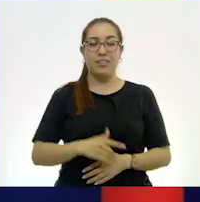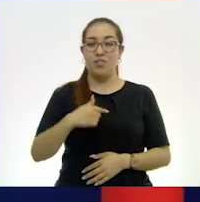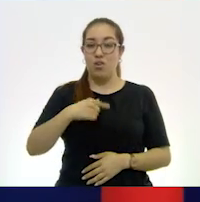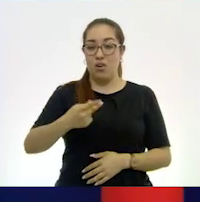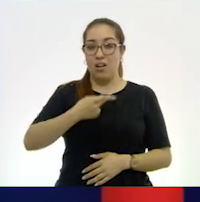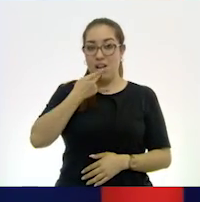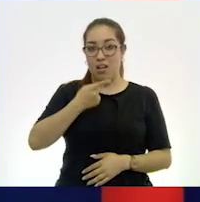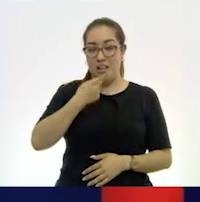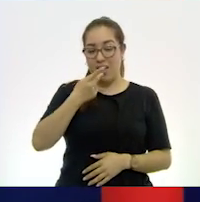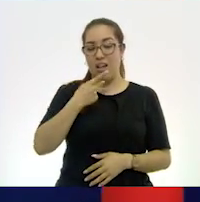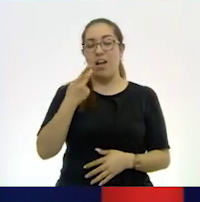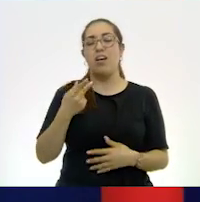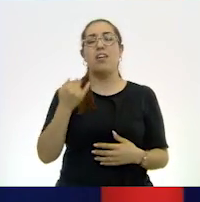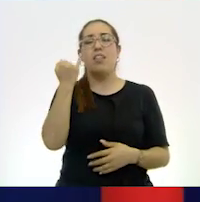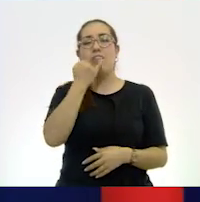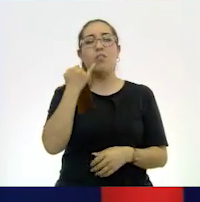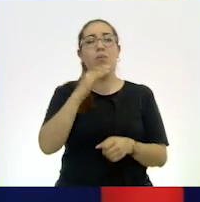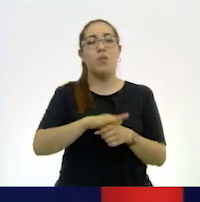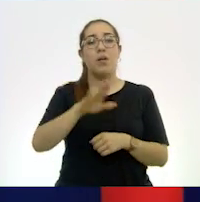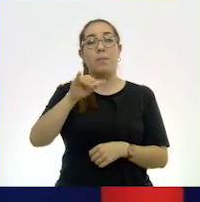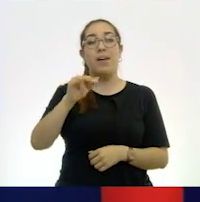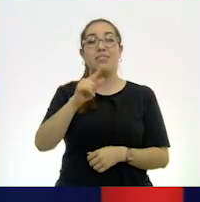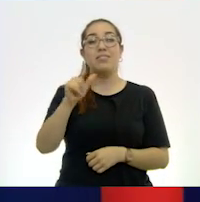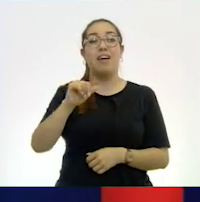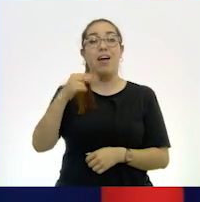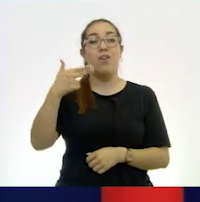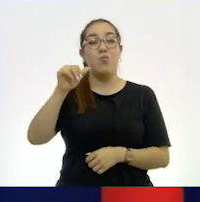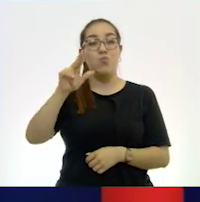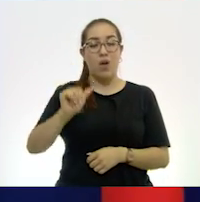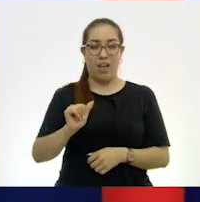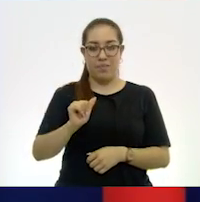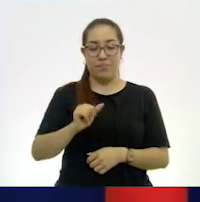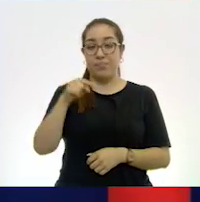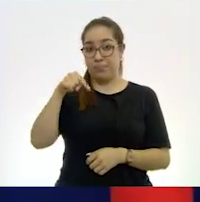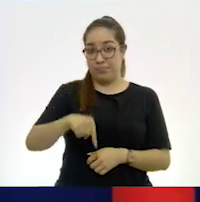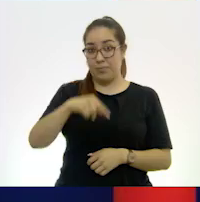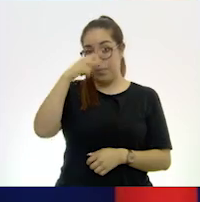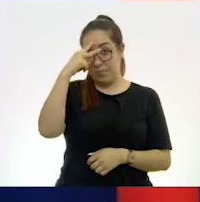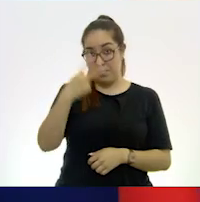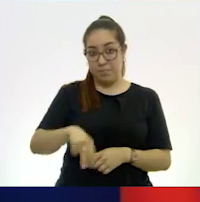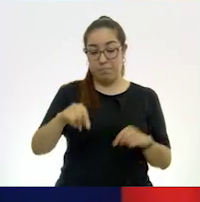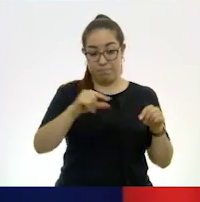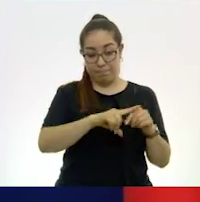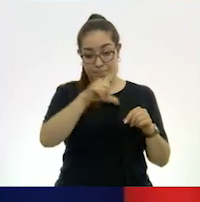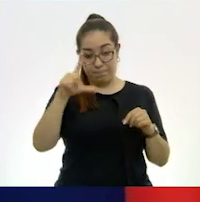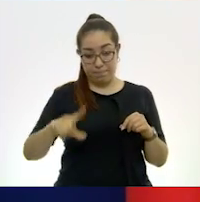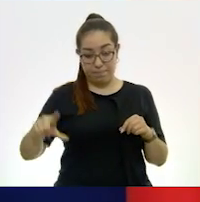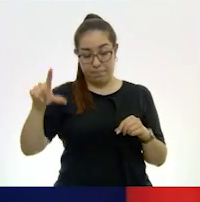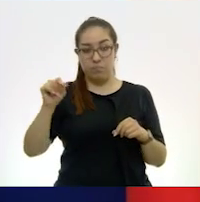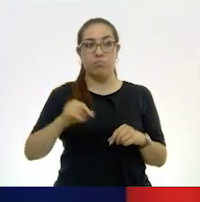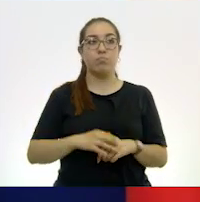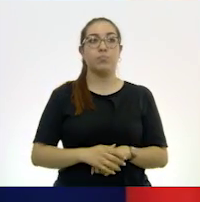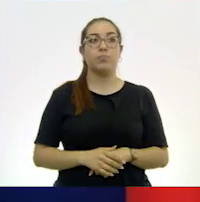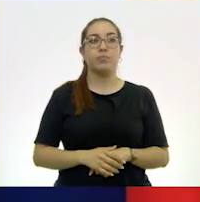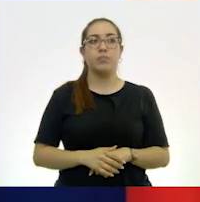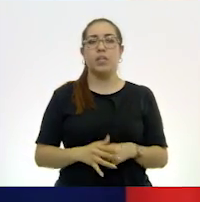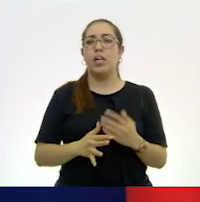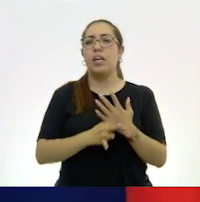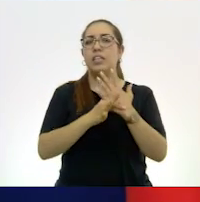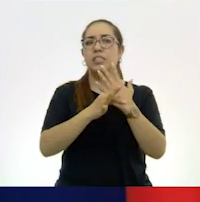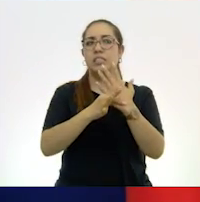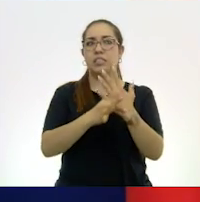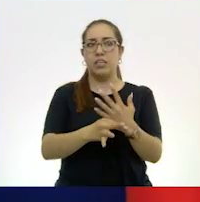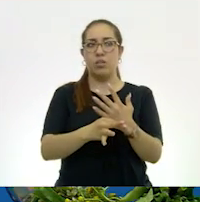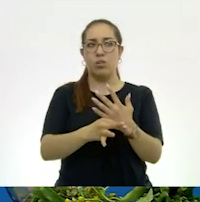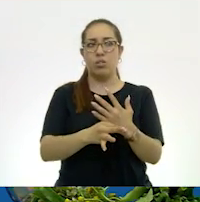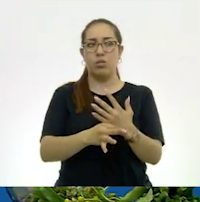de la lengua mazahua. ¡Comenzamos! En el Estado de México, según el Censo de Población y Vivienda del